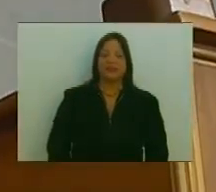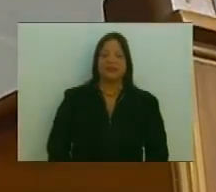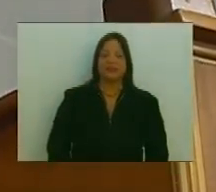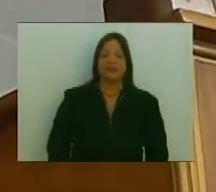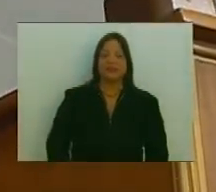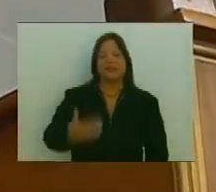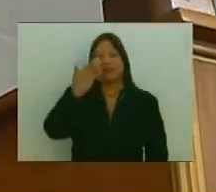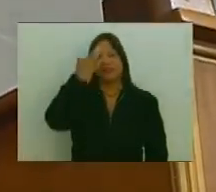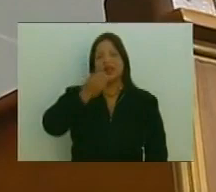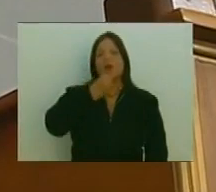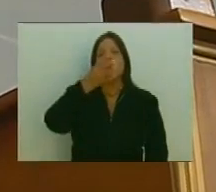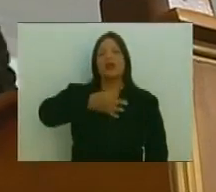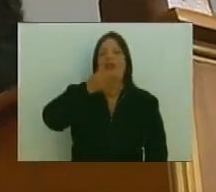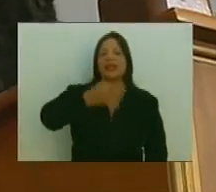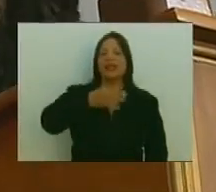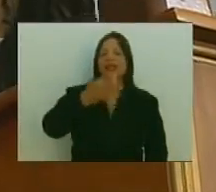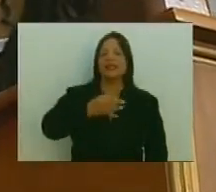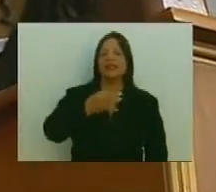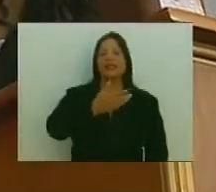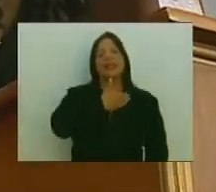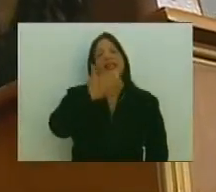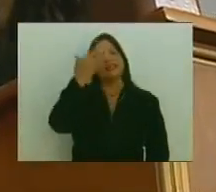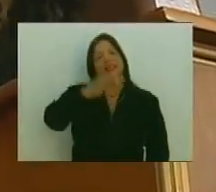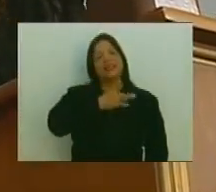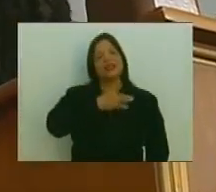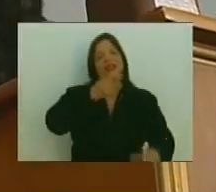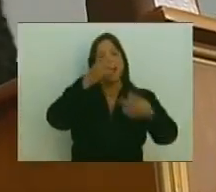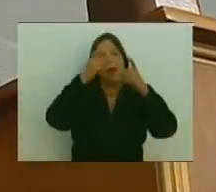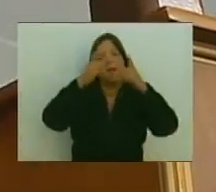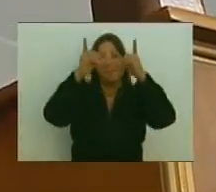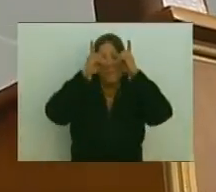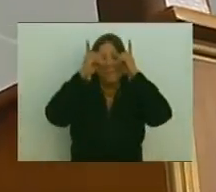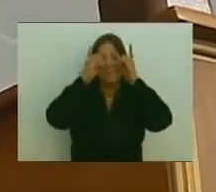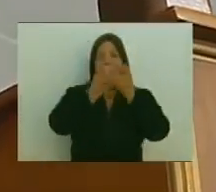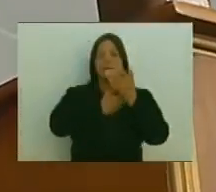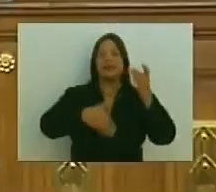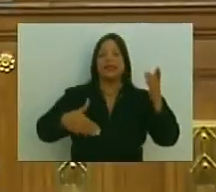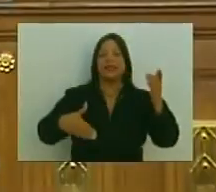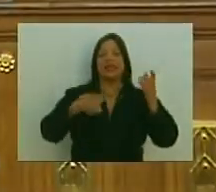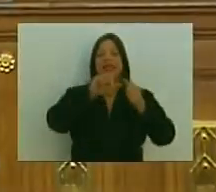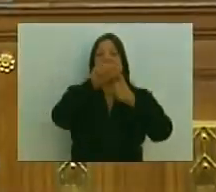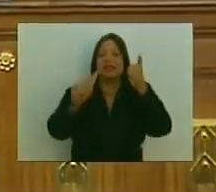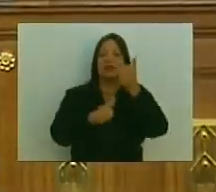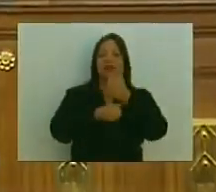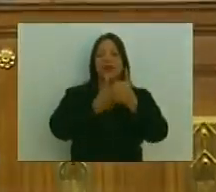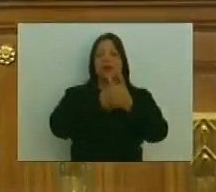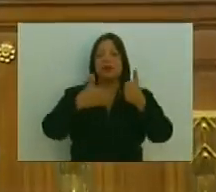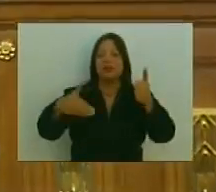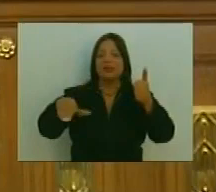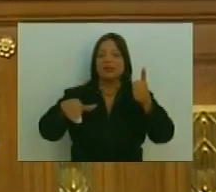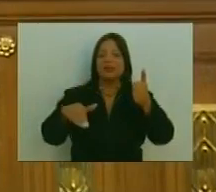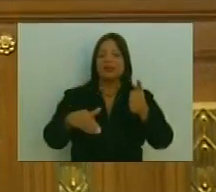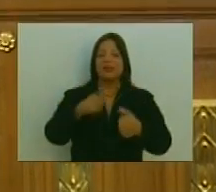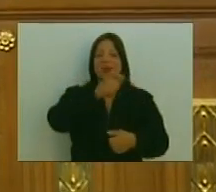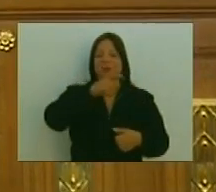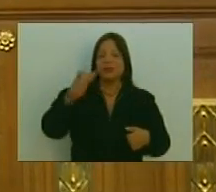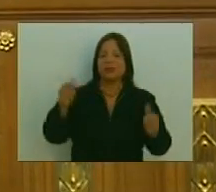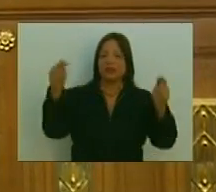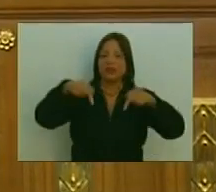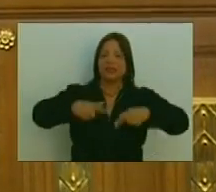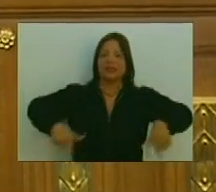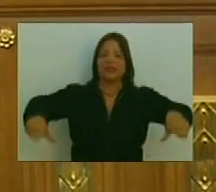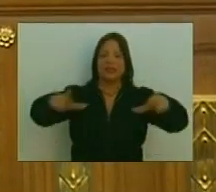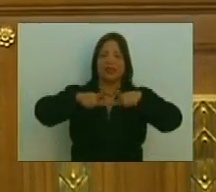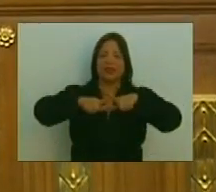Tengan muy buenas tardes, señora Presidente, señor Vicepresidente, todas las personas presentes acá en